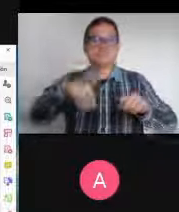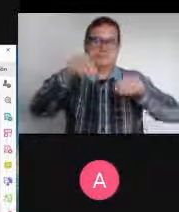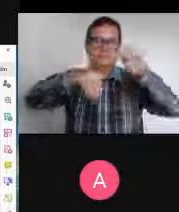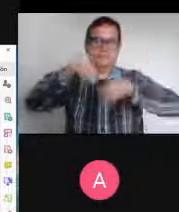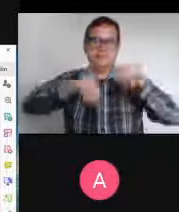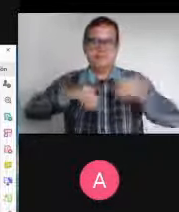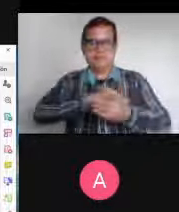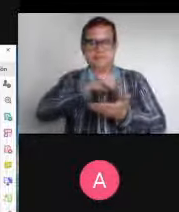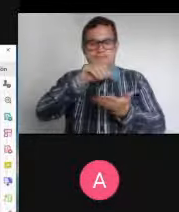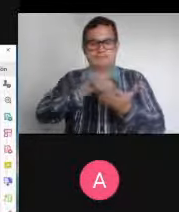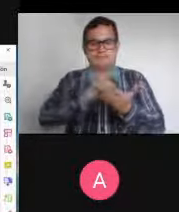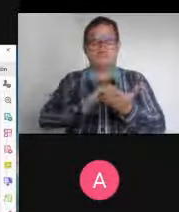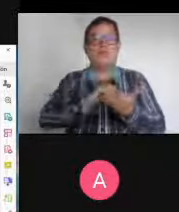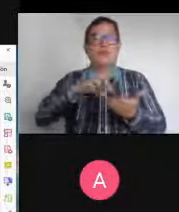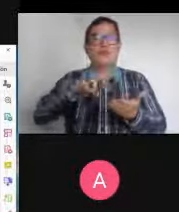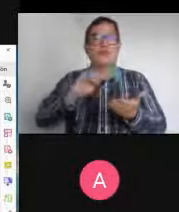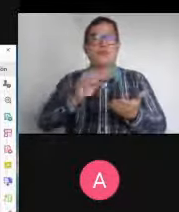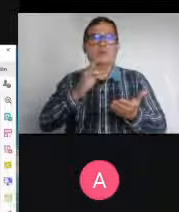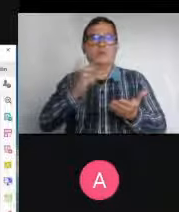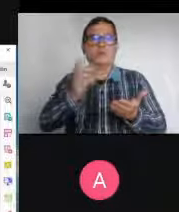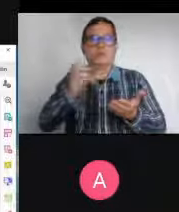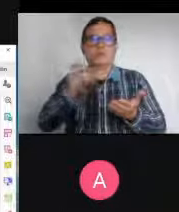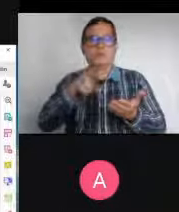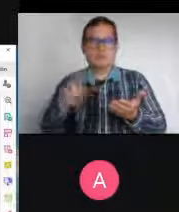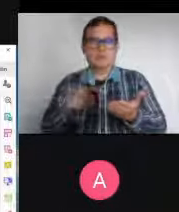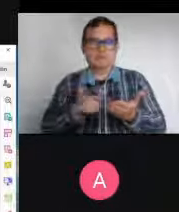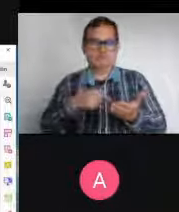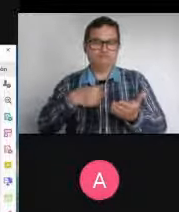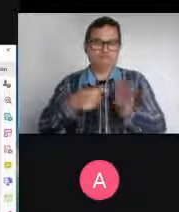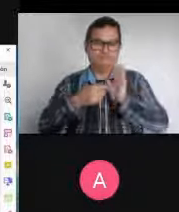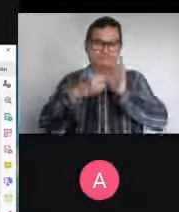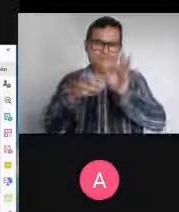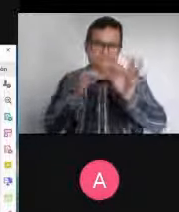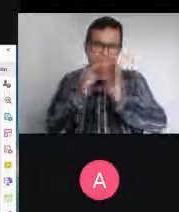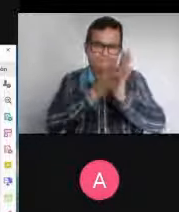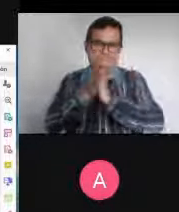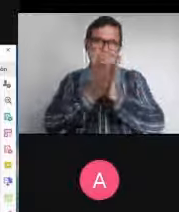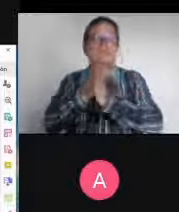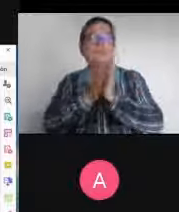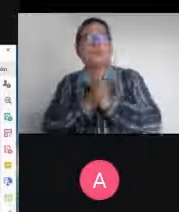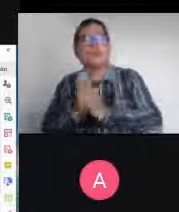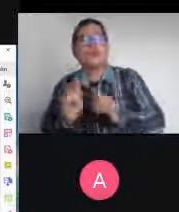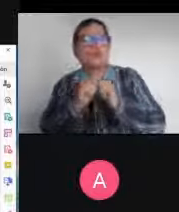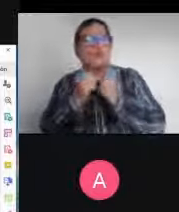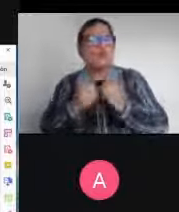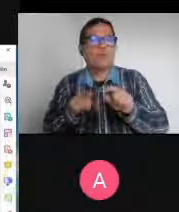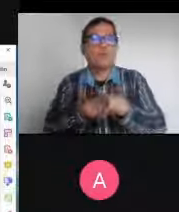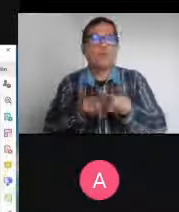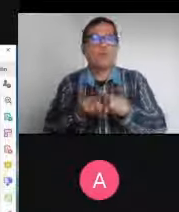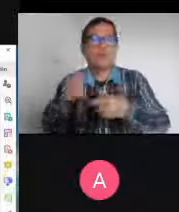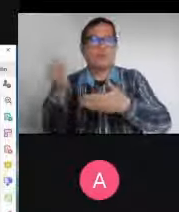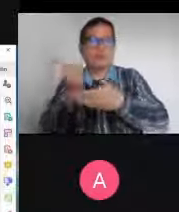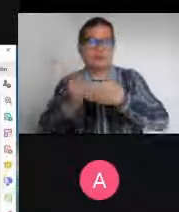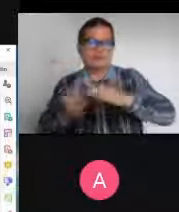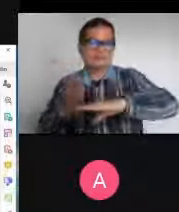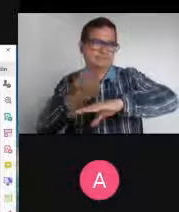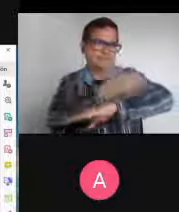en el protoboard. ¿Listos? Aquí lo hice fue más como a manera de explicación, más o menos traté de colocarlo tal como aparecía el diagrama